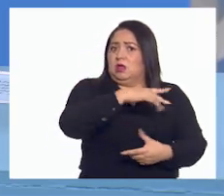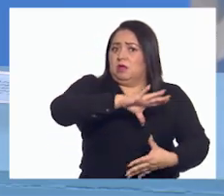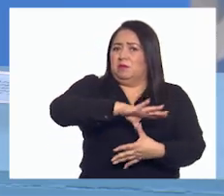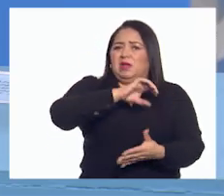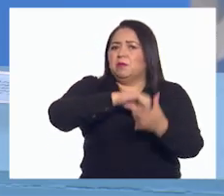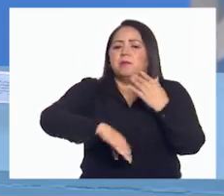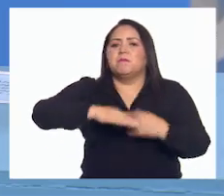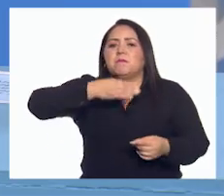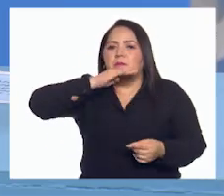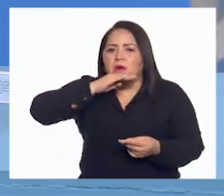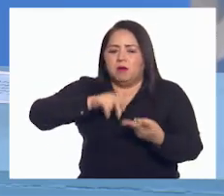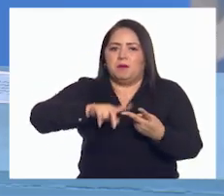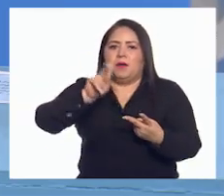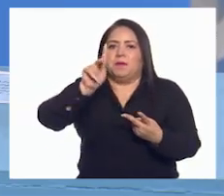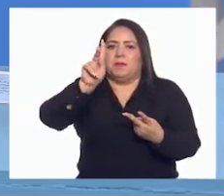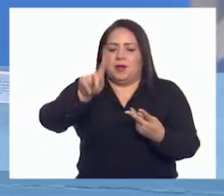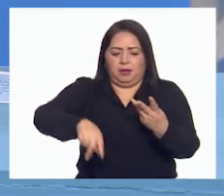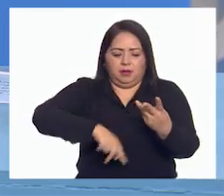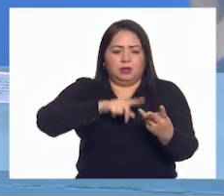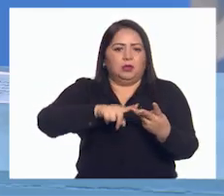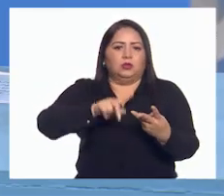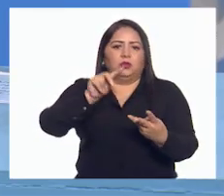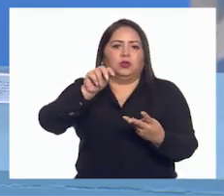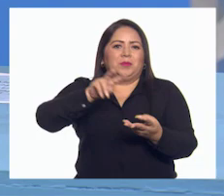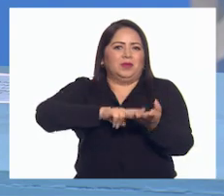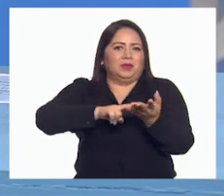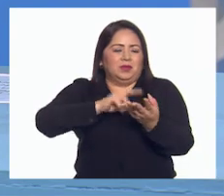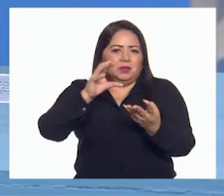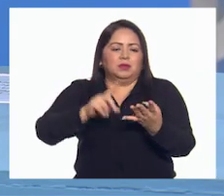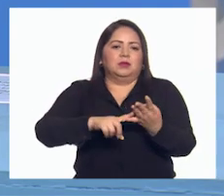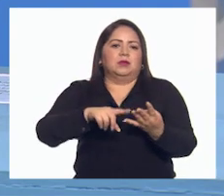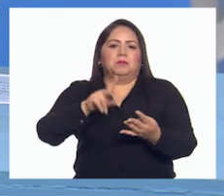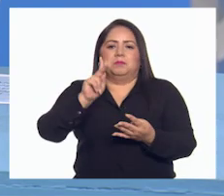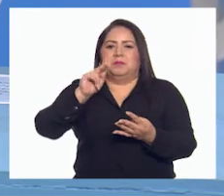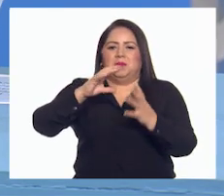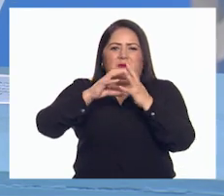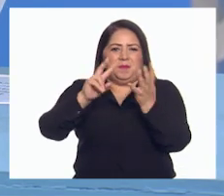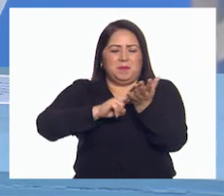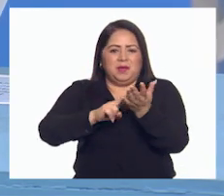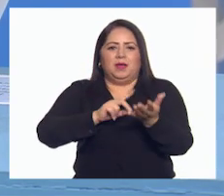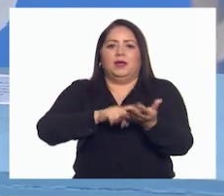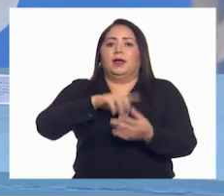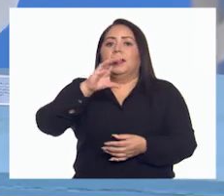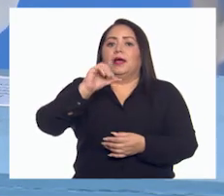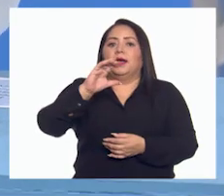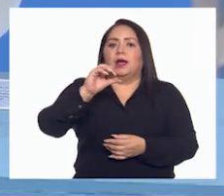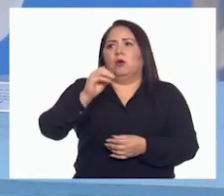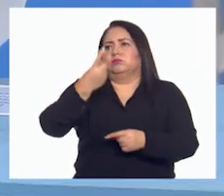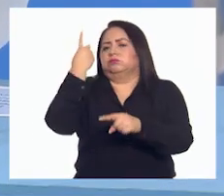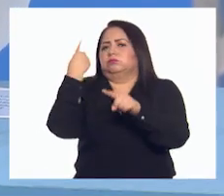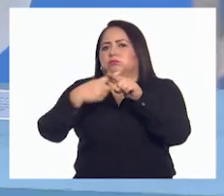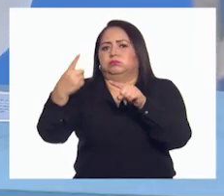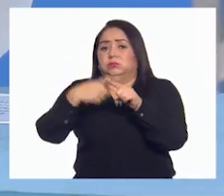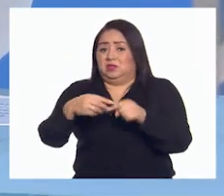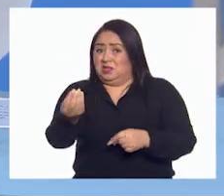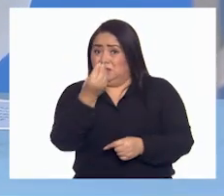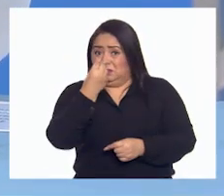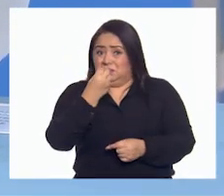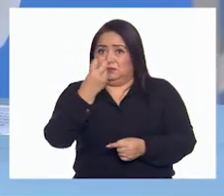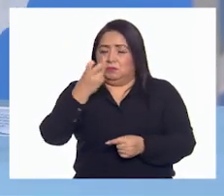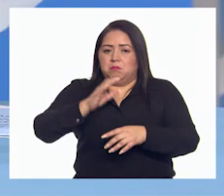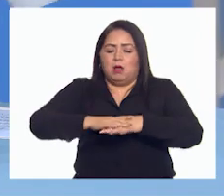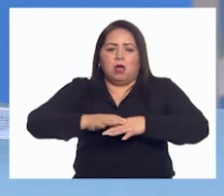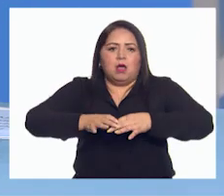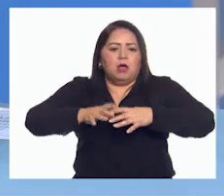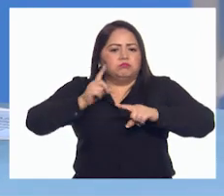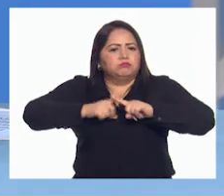el maíz, la papa, el tomate, los pimientos, el cacao, etc. La alimentación se hizo